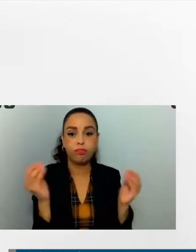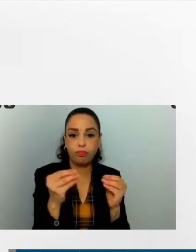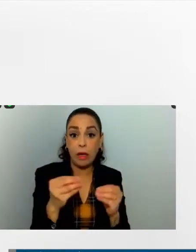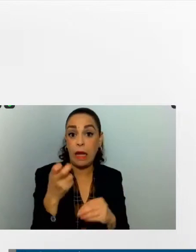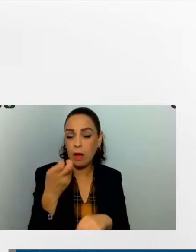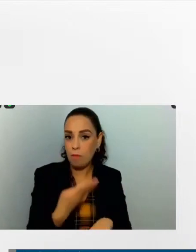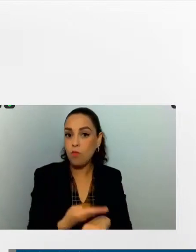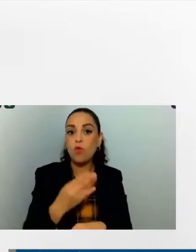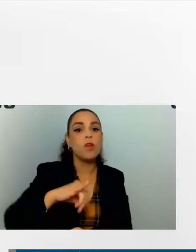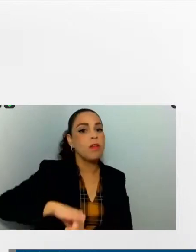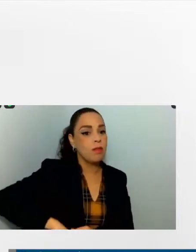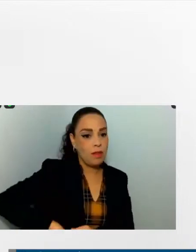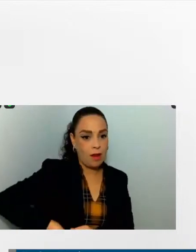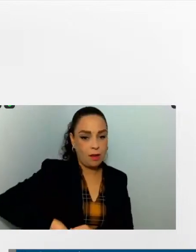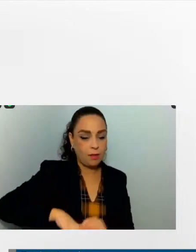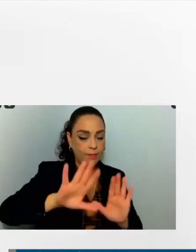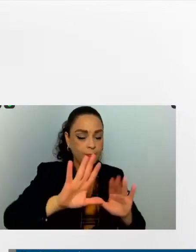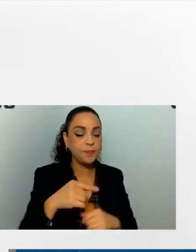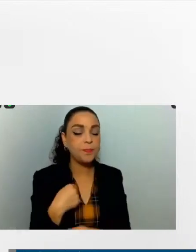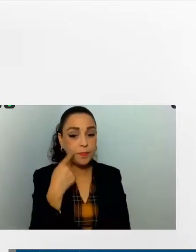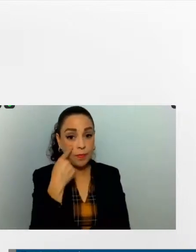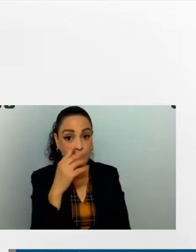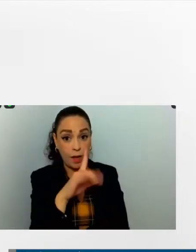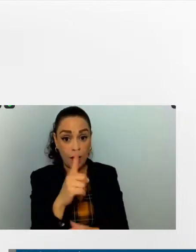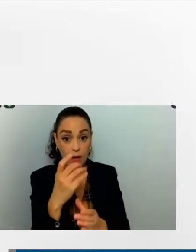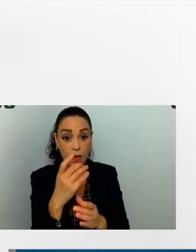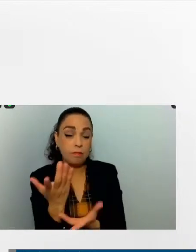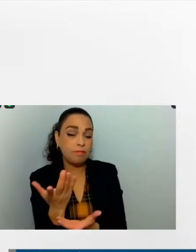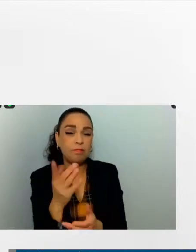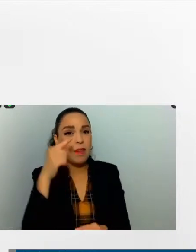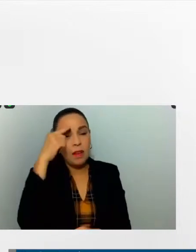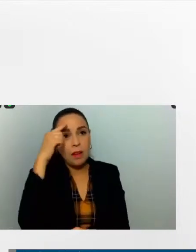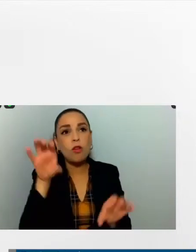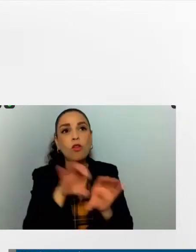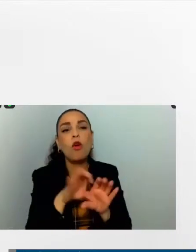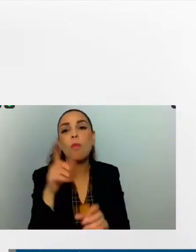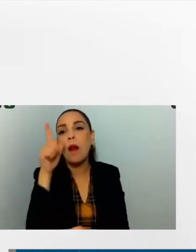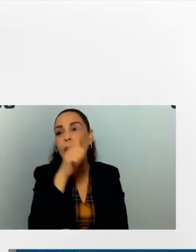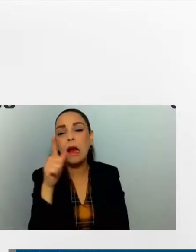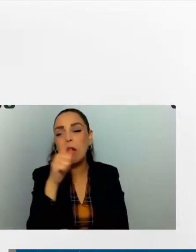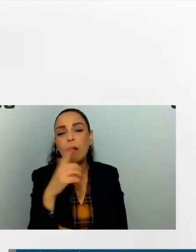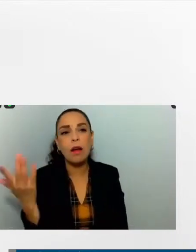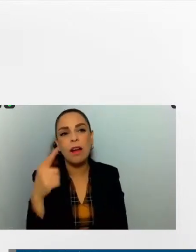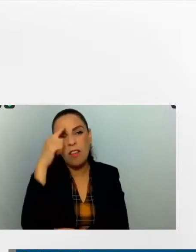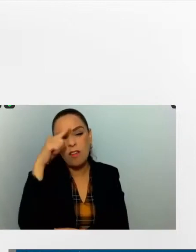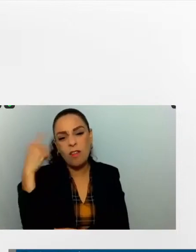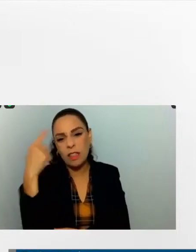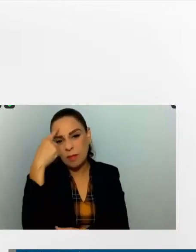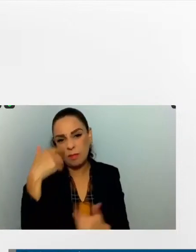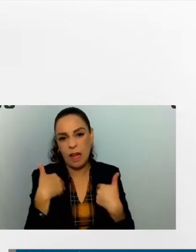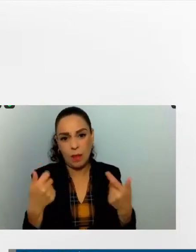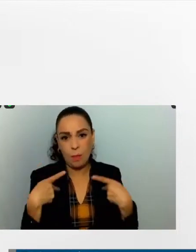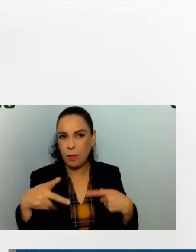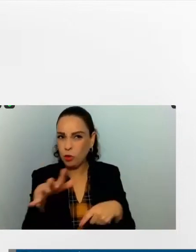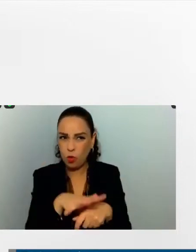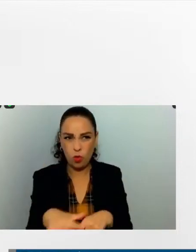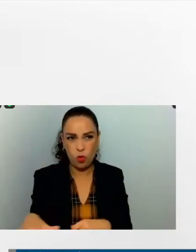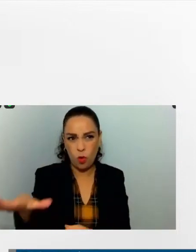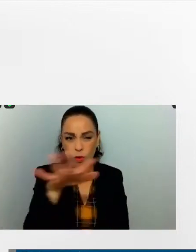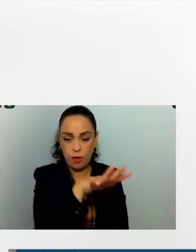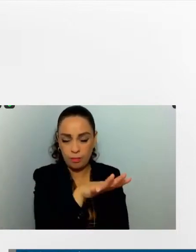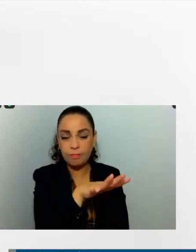Lo que hace el cuaderno, además, en términos muy sencillos, en lenguaje muy ciudadano, es explicar cómo la Corte trae todos